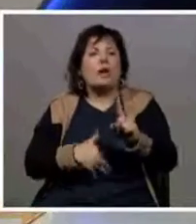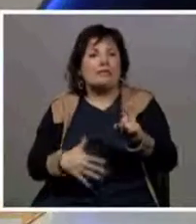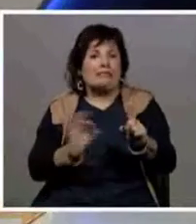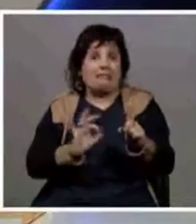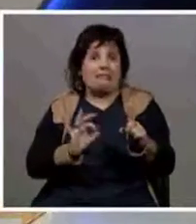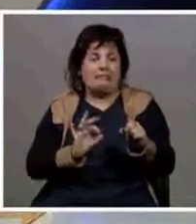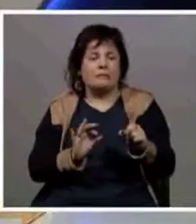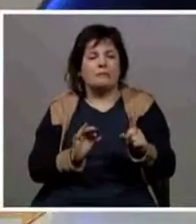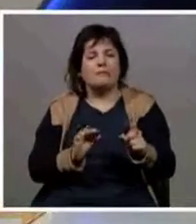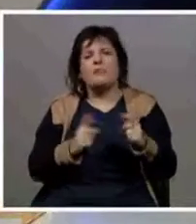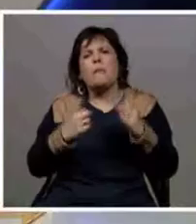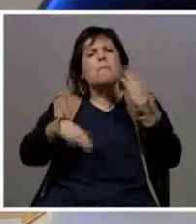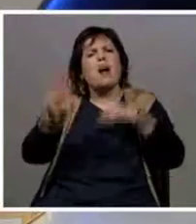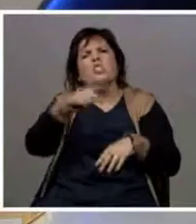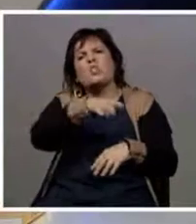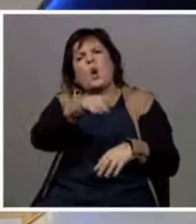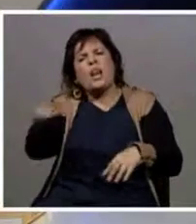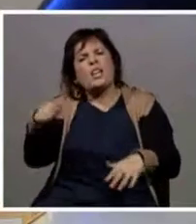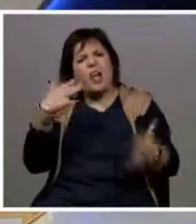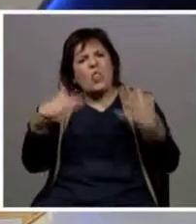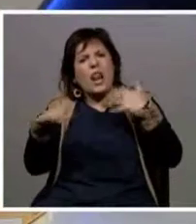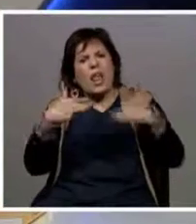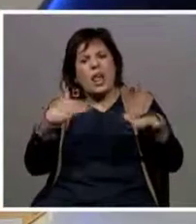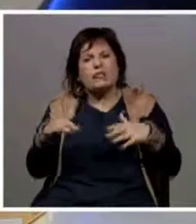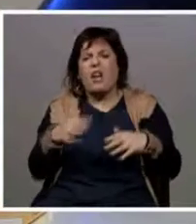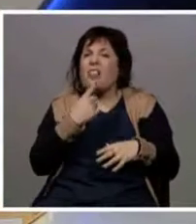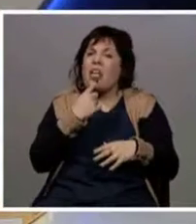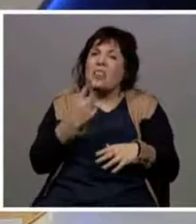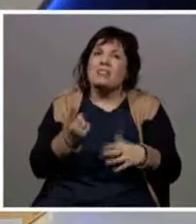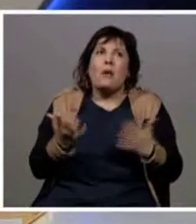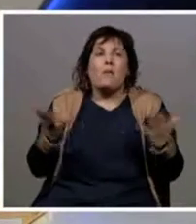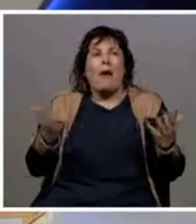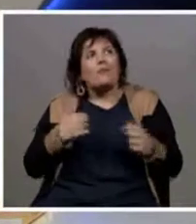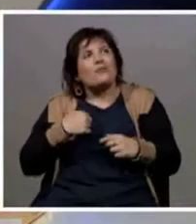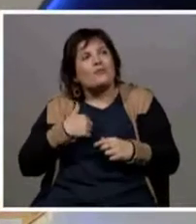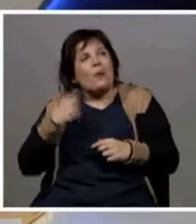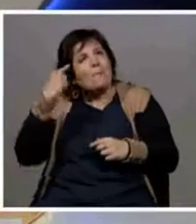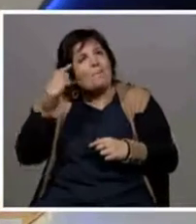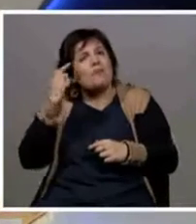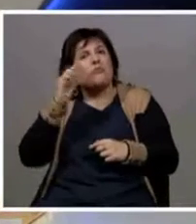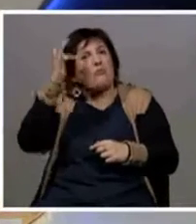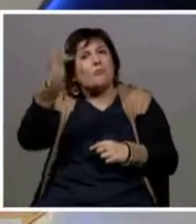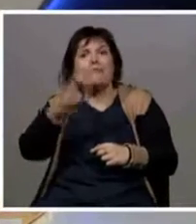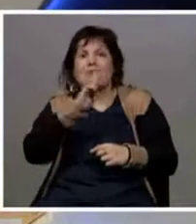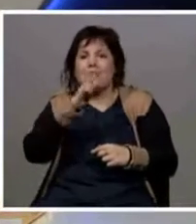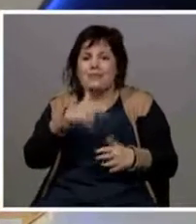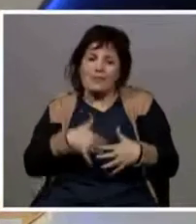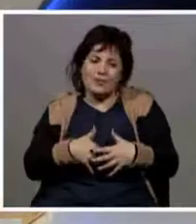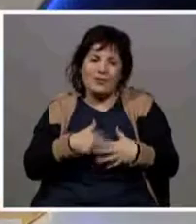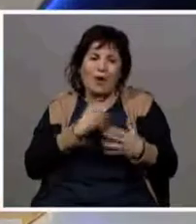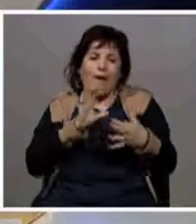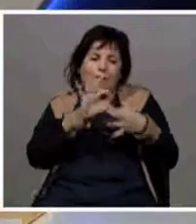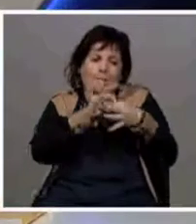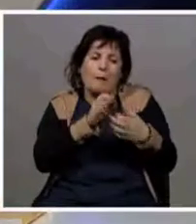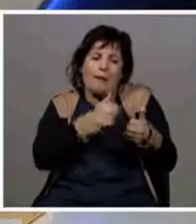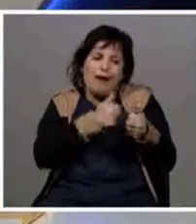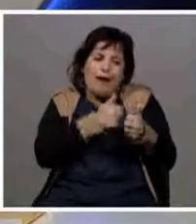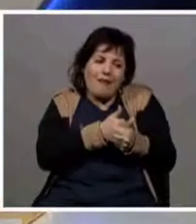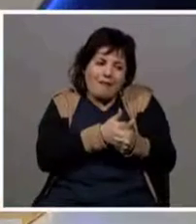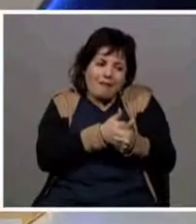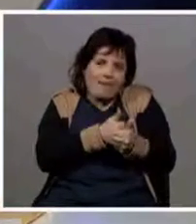la gran mayoría de estas adolescentes tienen la expectativa la ilusión de que ese hijo bueno conseguido un vínculo de pareja y